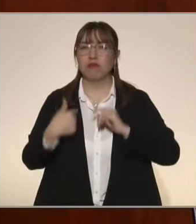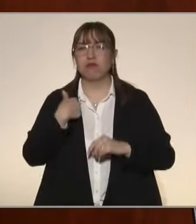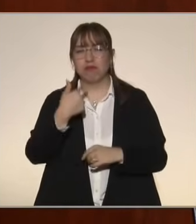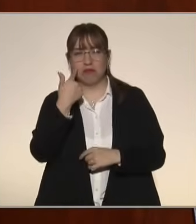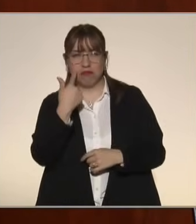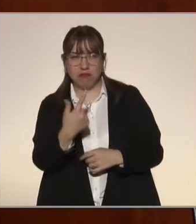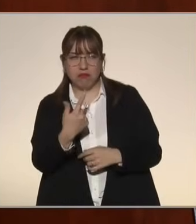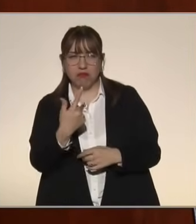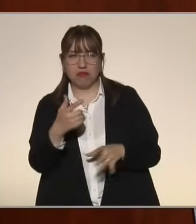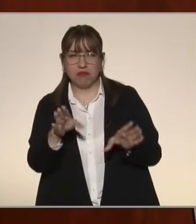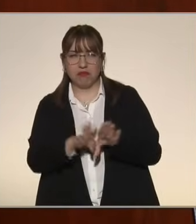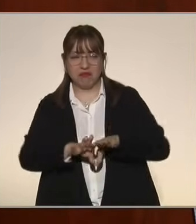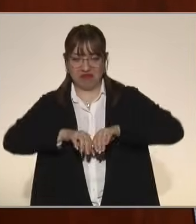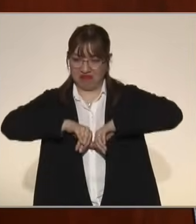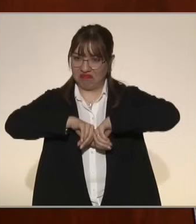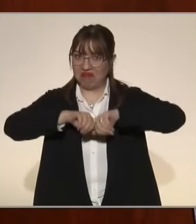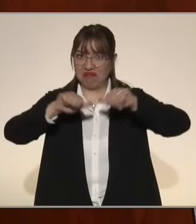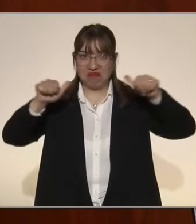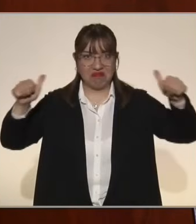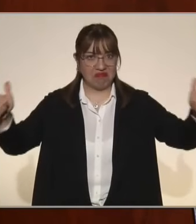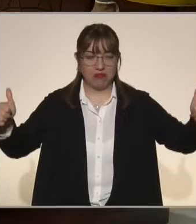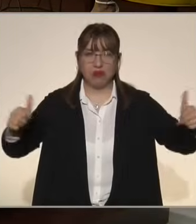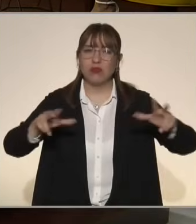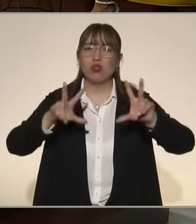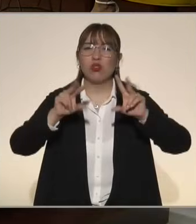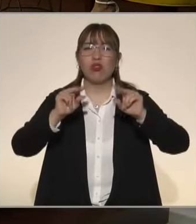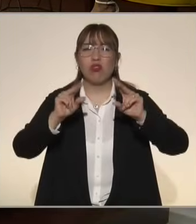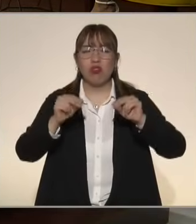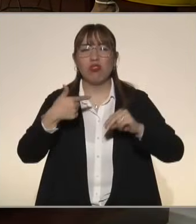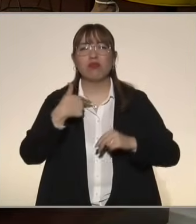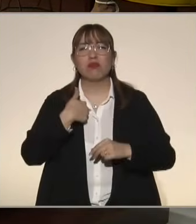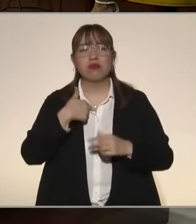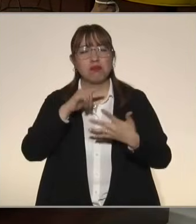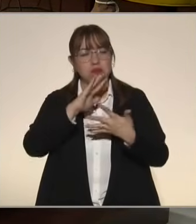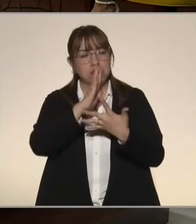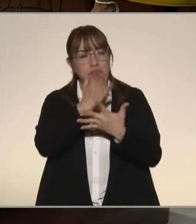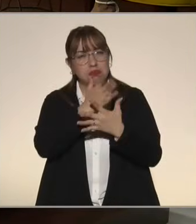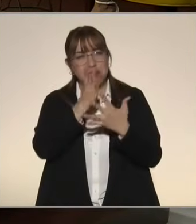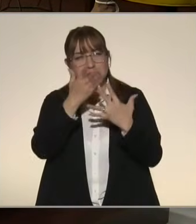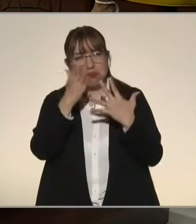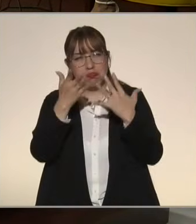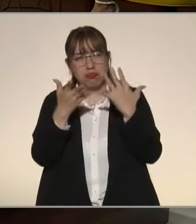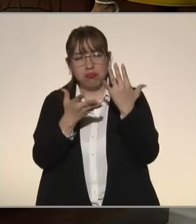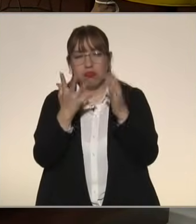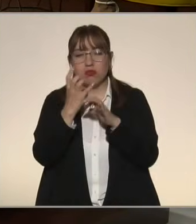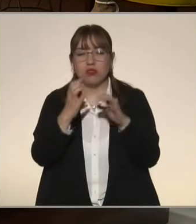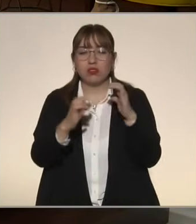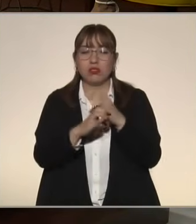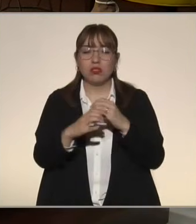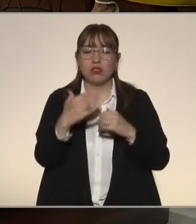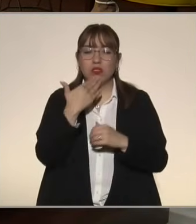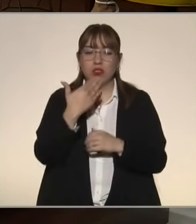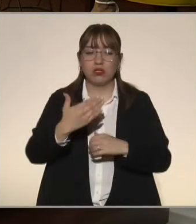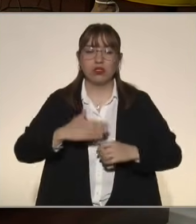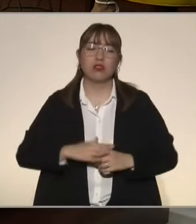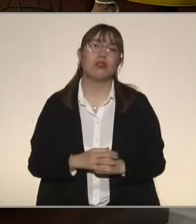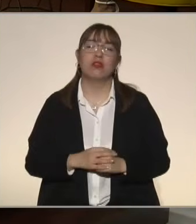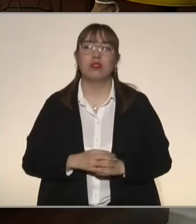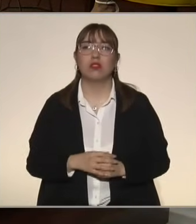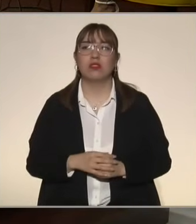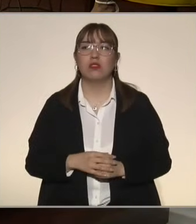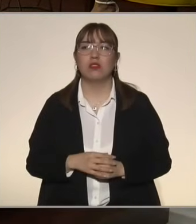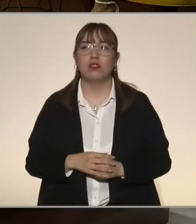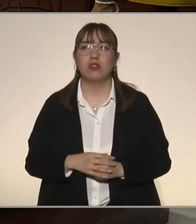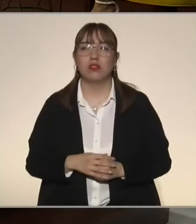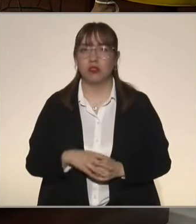diferentes formas de festejar, pues lo que sea que te acomode. Fíjate que eso que dices es muy interesante porque